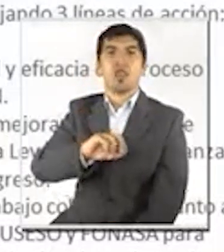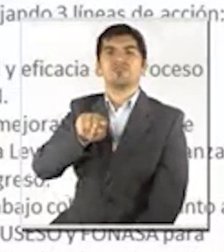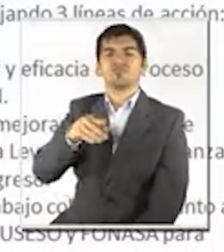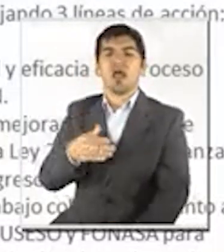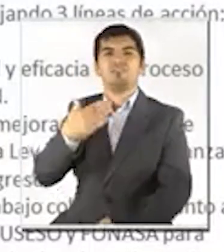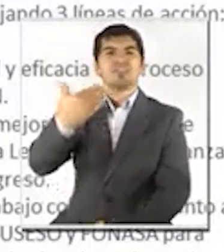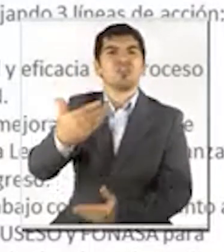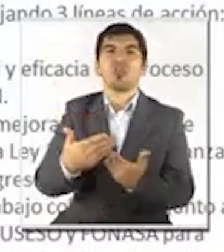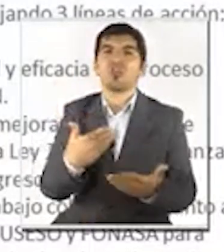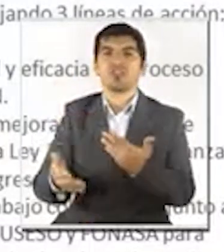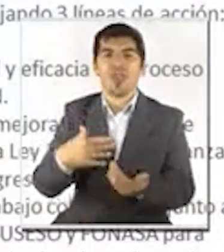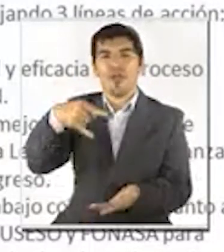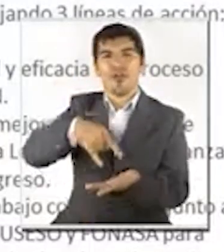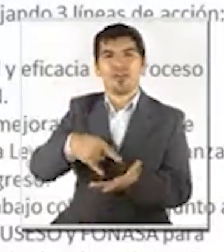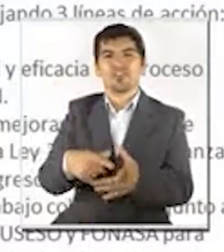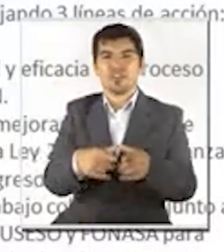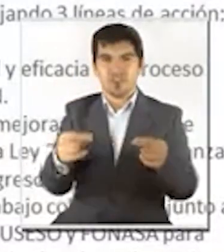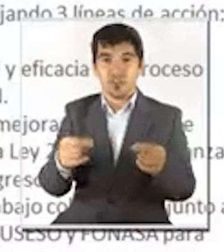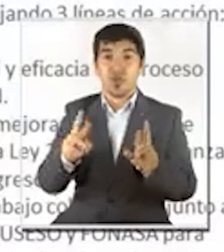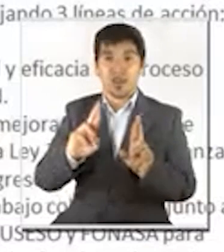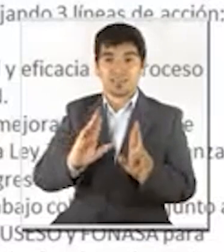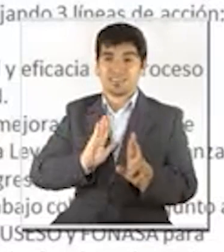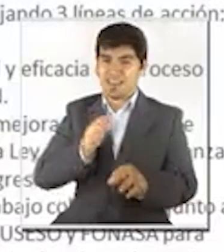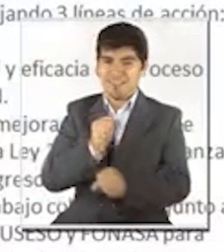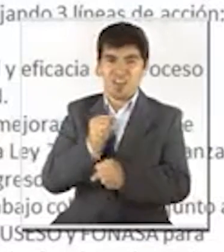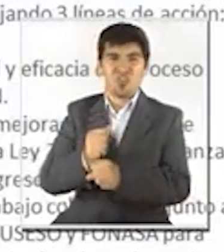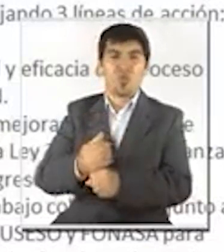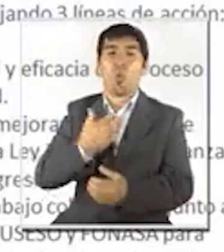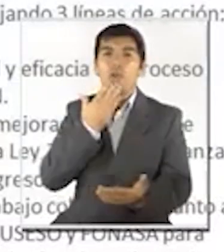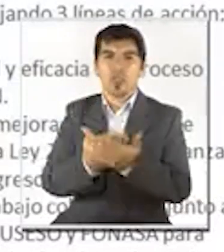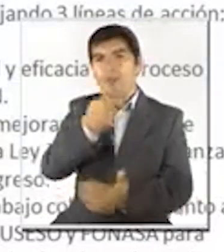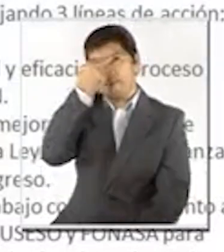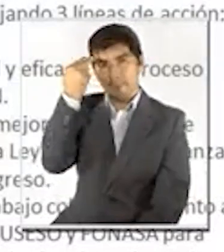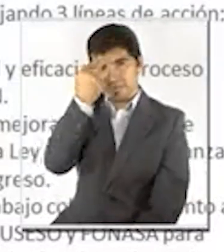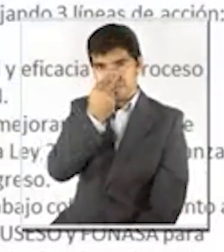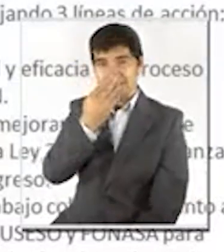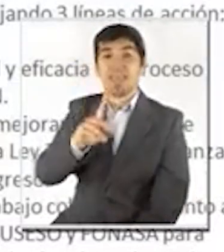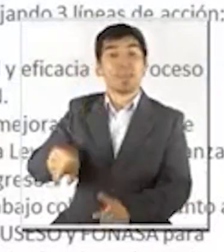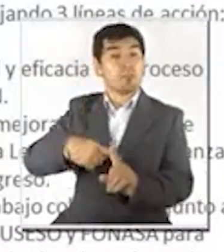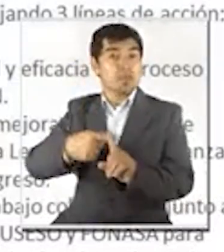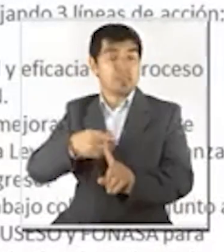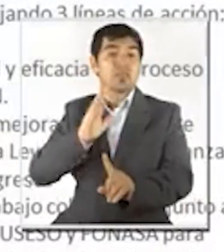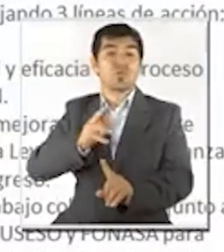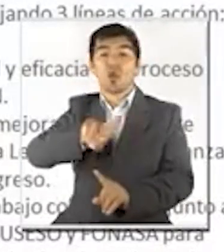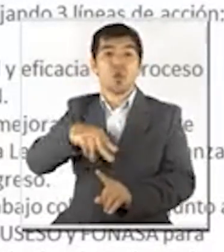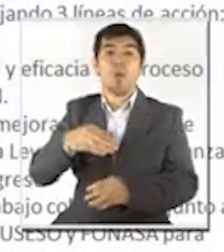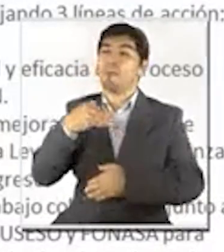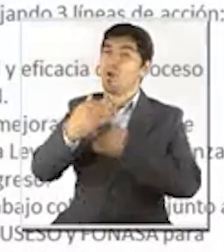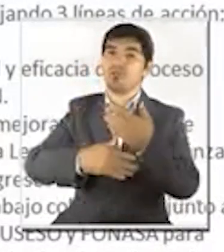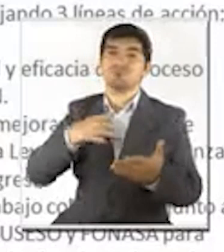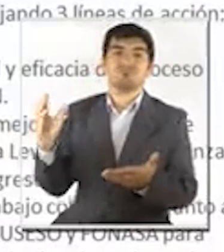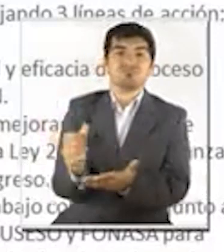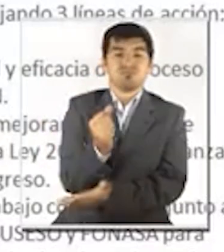nacional y que esperamos retomar con fuerza durante el mes de marzo y en tercer lugar continuar el exitoso proceso que hemos llevado